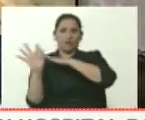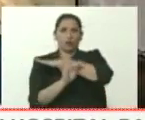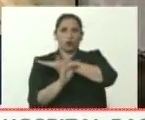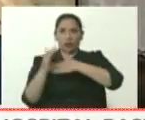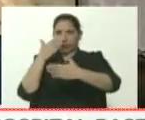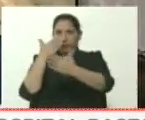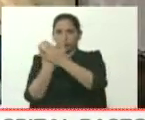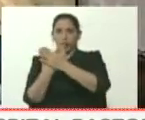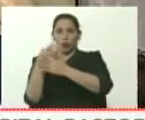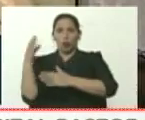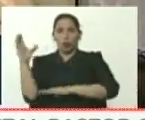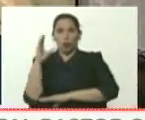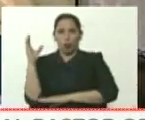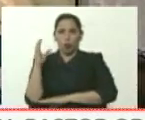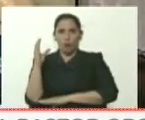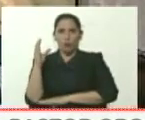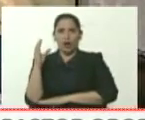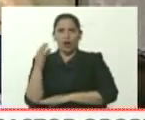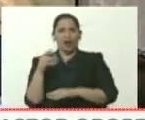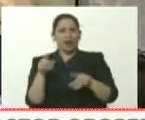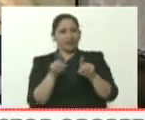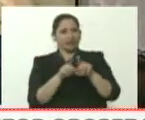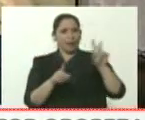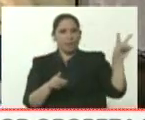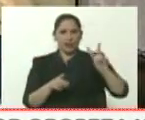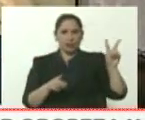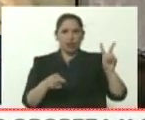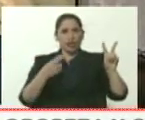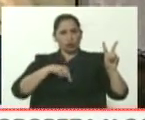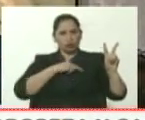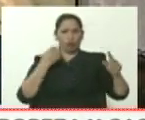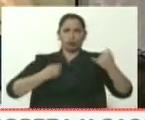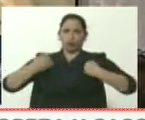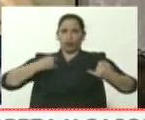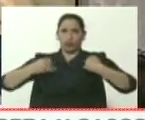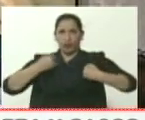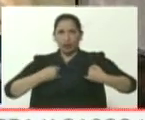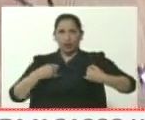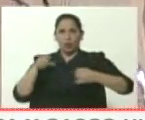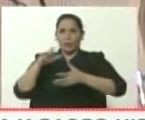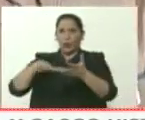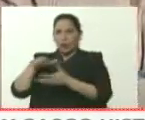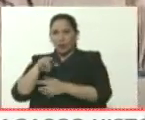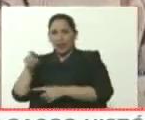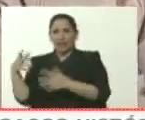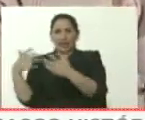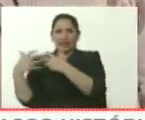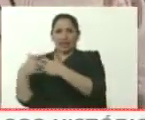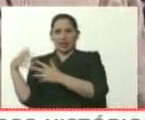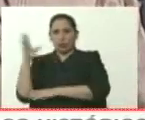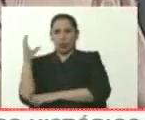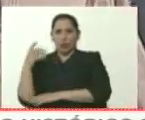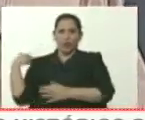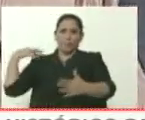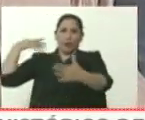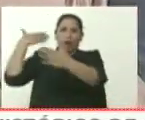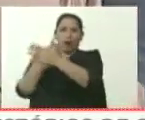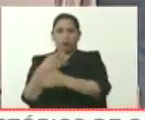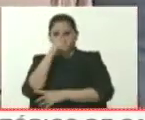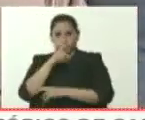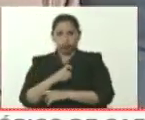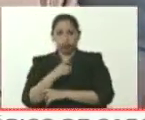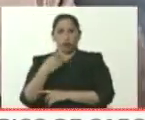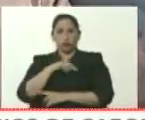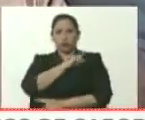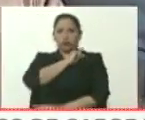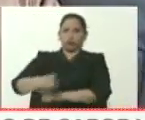como Venezuela. Hemos sufrido las consecuencias de ese conflicto, de esa guerra interna en Colombia durante todas estas décadas. Y lo hemos